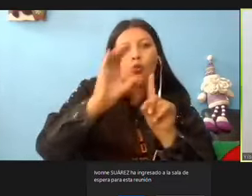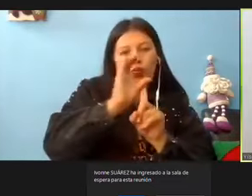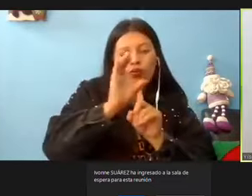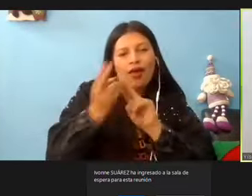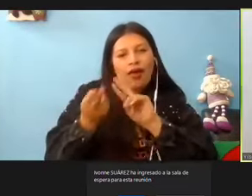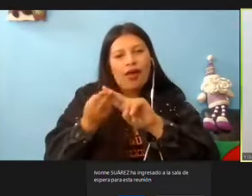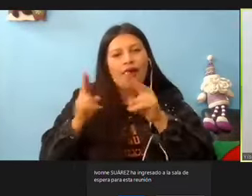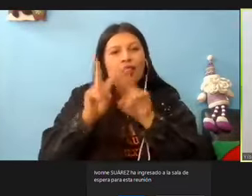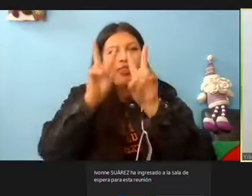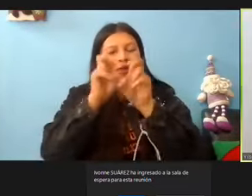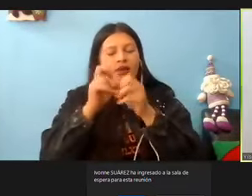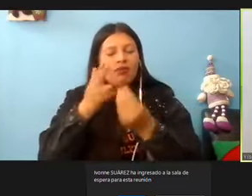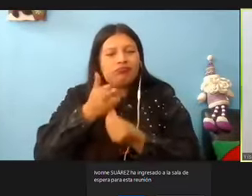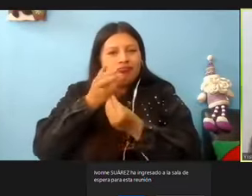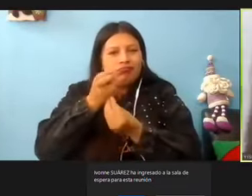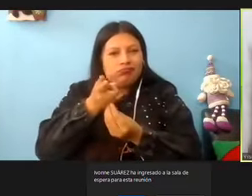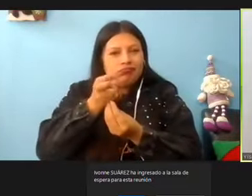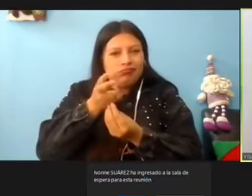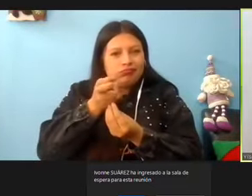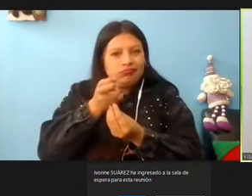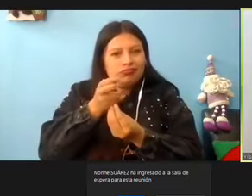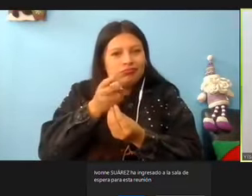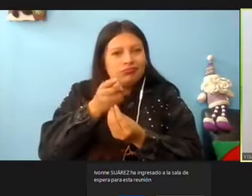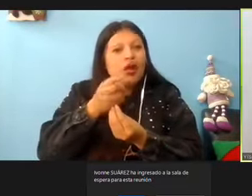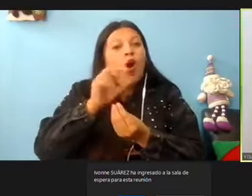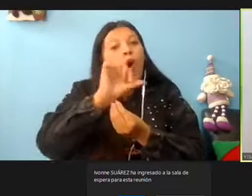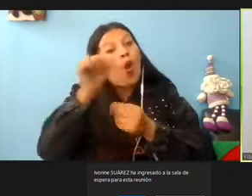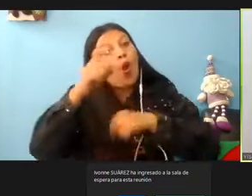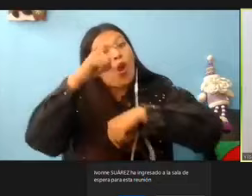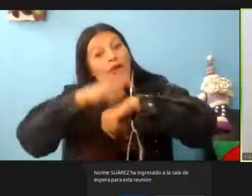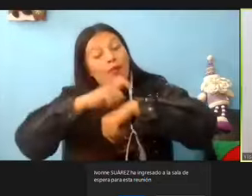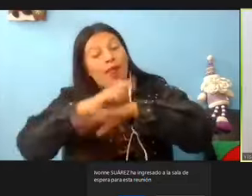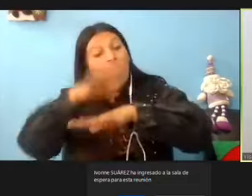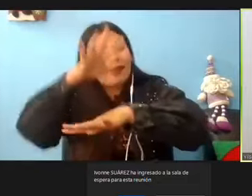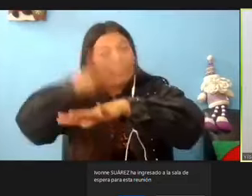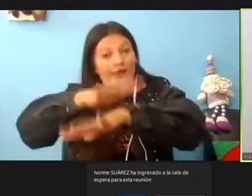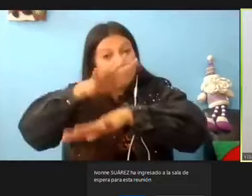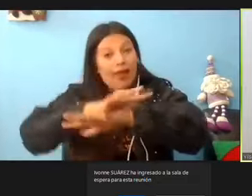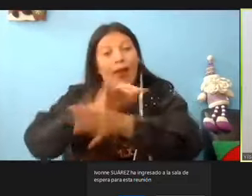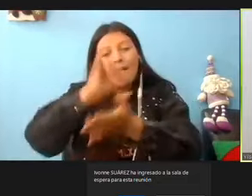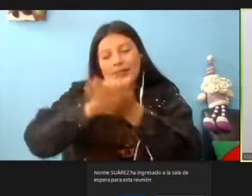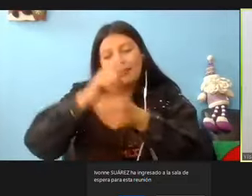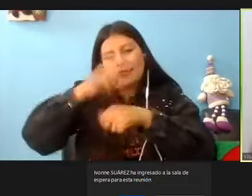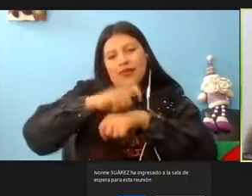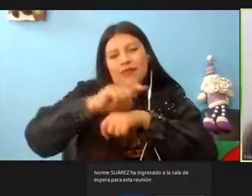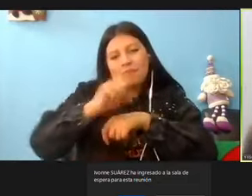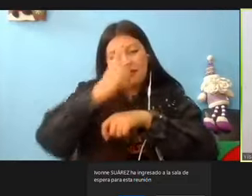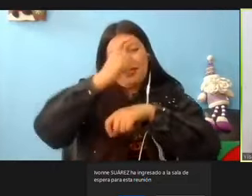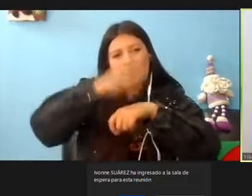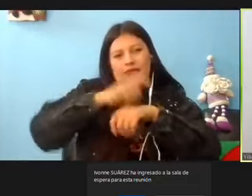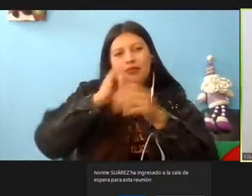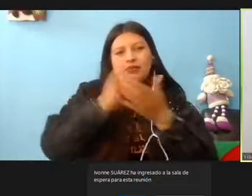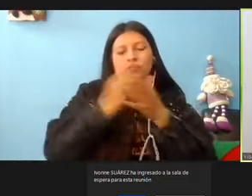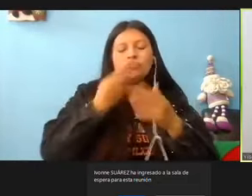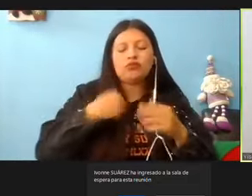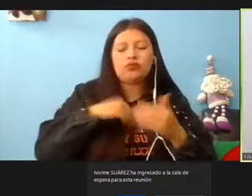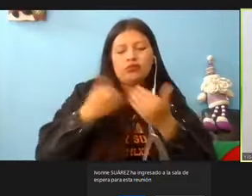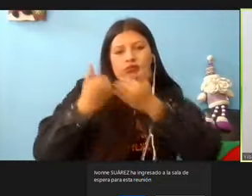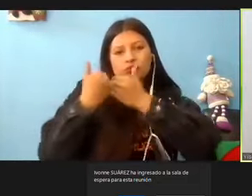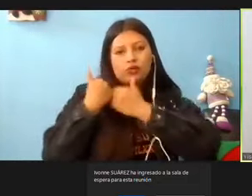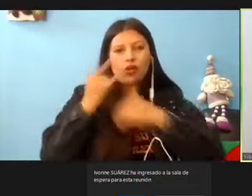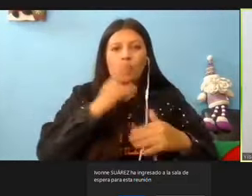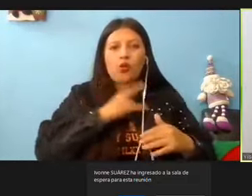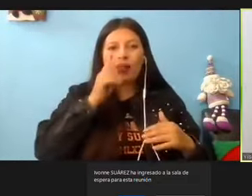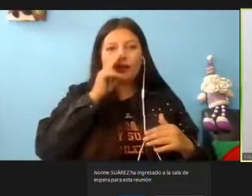del conflicto armado. Y el otro momento de la tarde, ese primer momento que dirigimos la Universidad Nacional